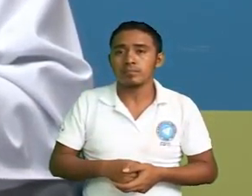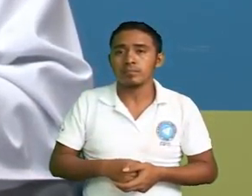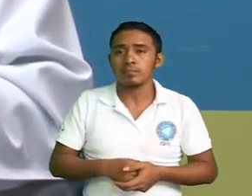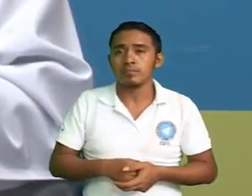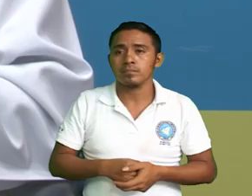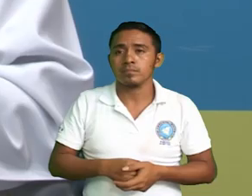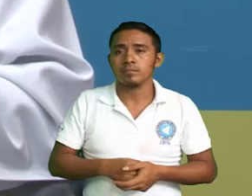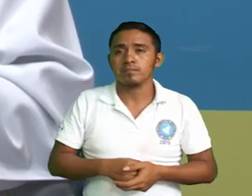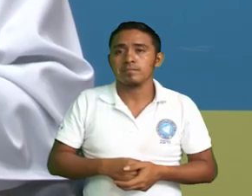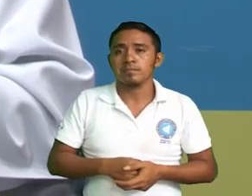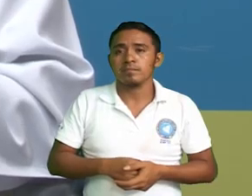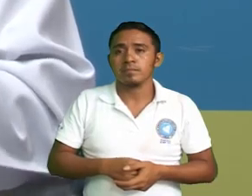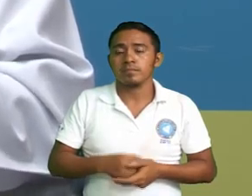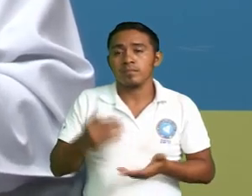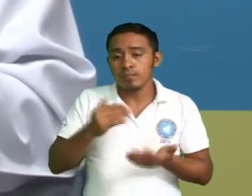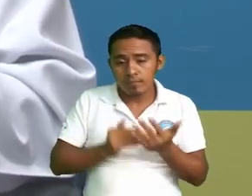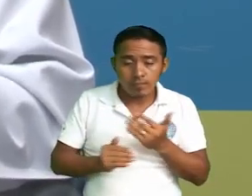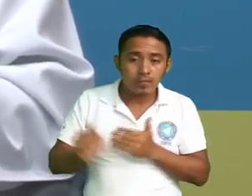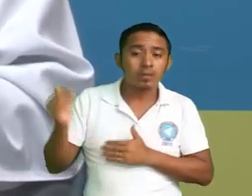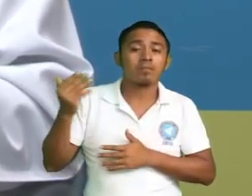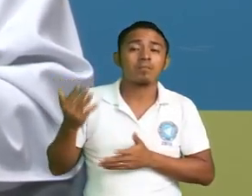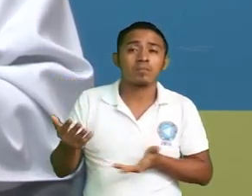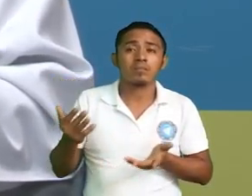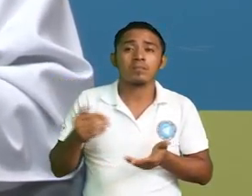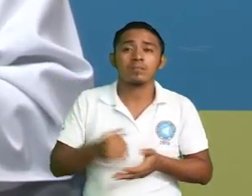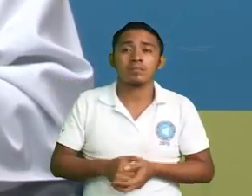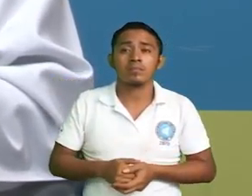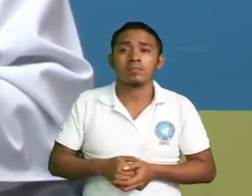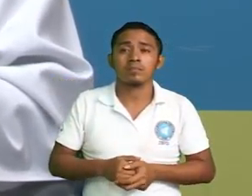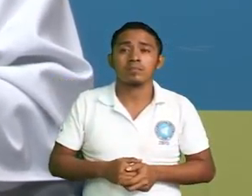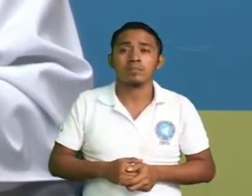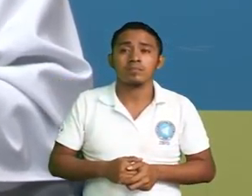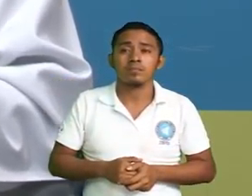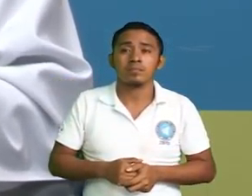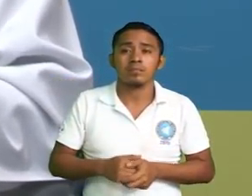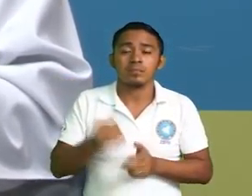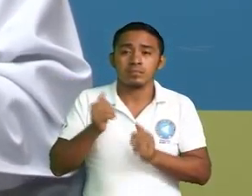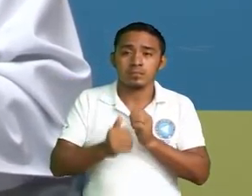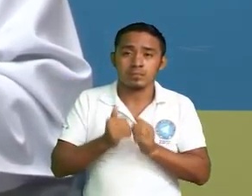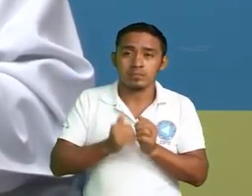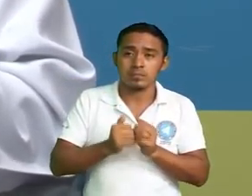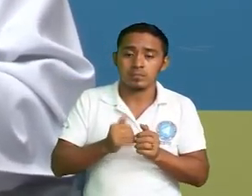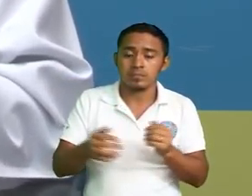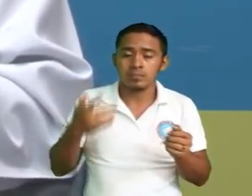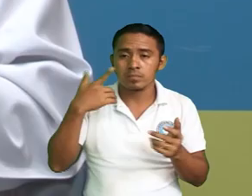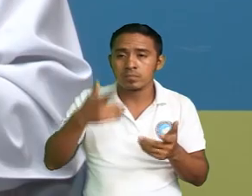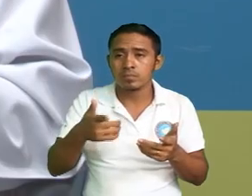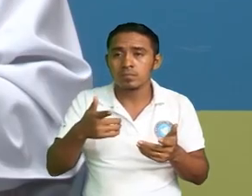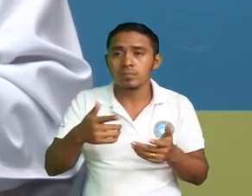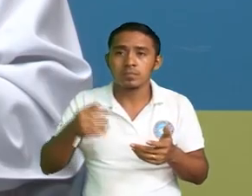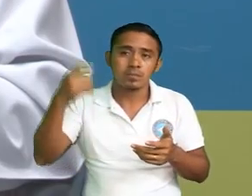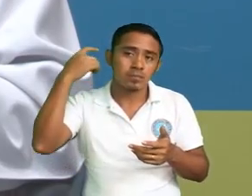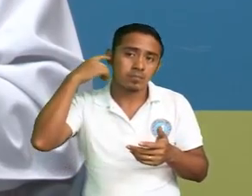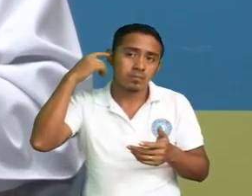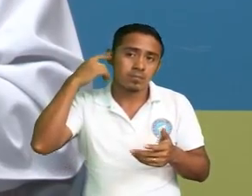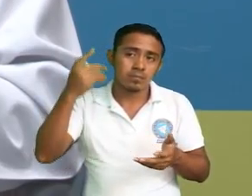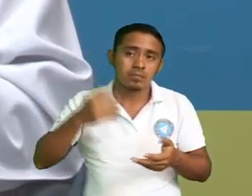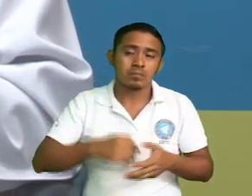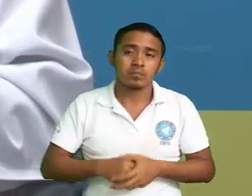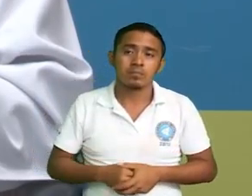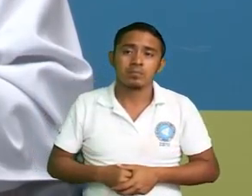por decir, el más frecuente que ocasiona trastorno del equilibrio es el oído,